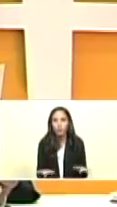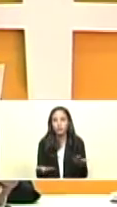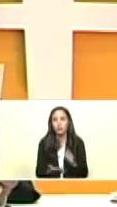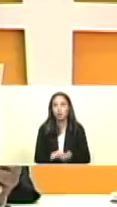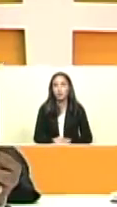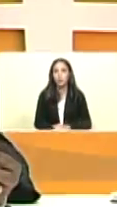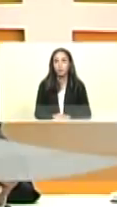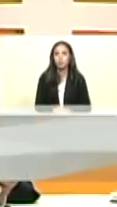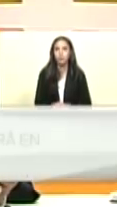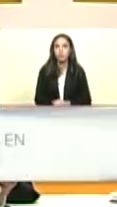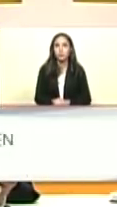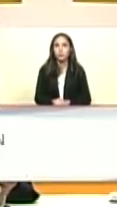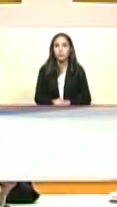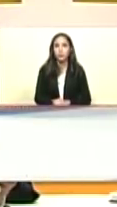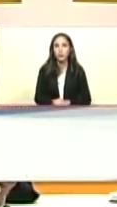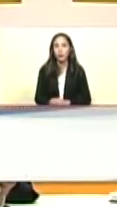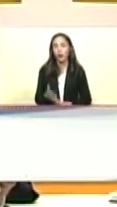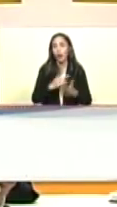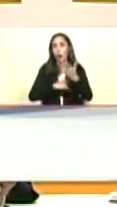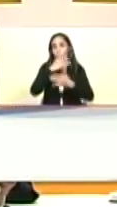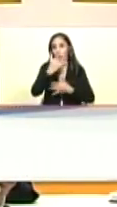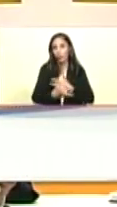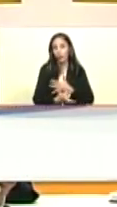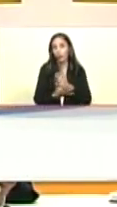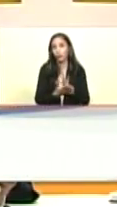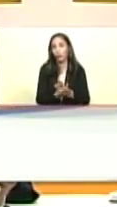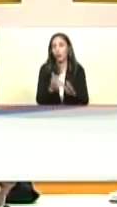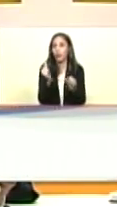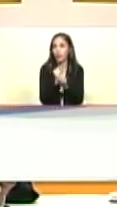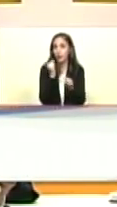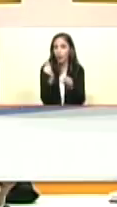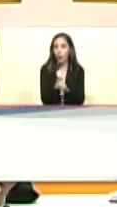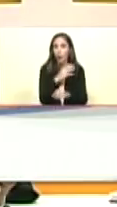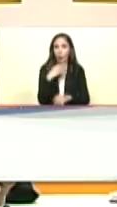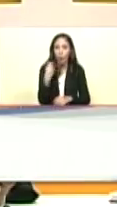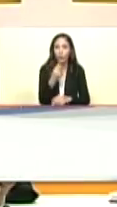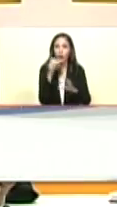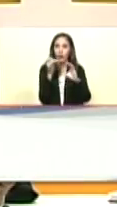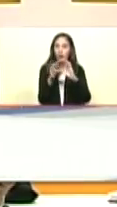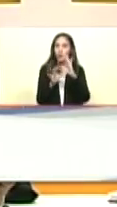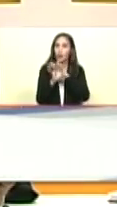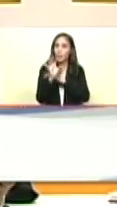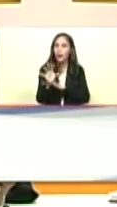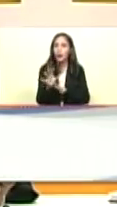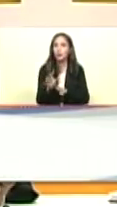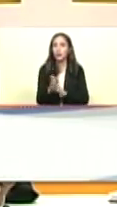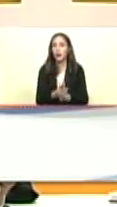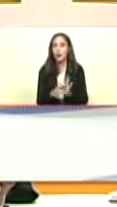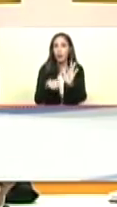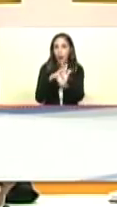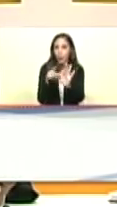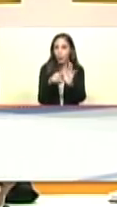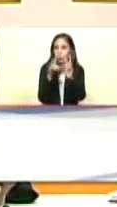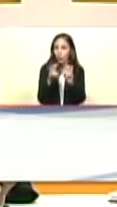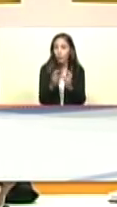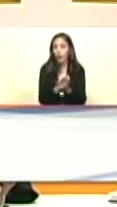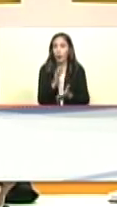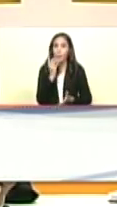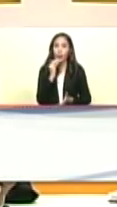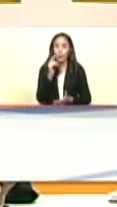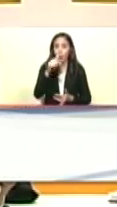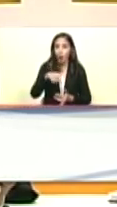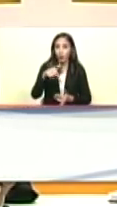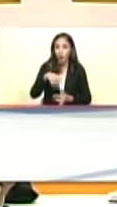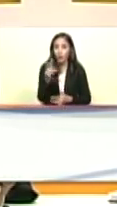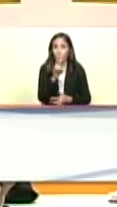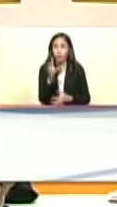proyectos vanguardistas como el Petro, el Plan Chamba Juvenil, el Carnet de la Patria demuestran que el talento venezolano no tiene que envidiar